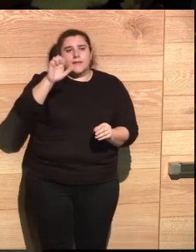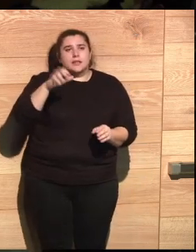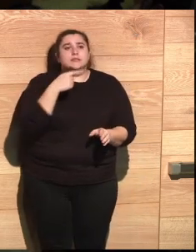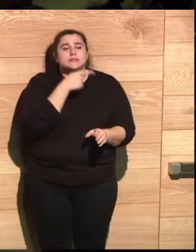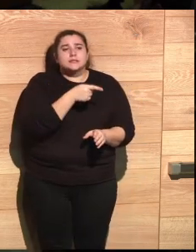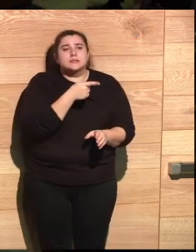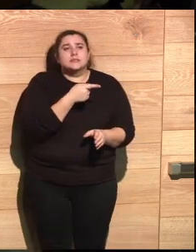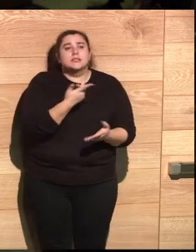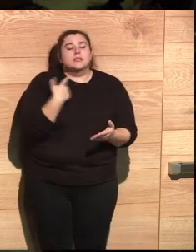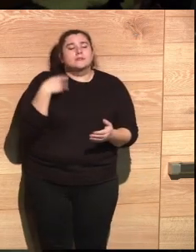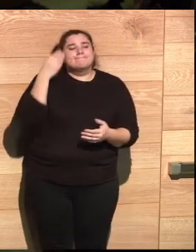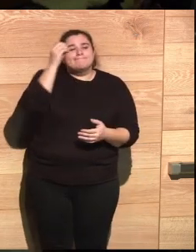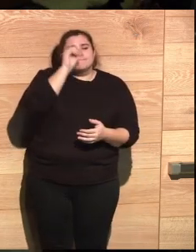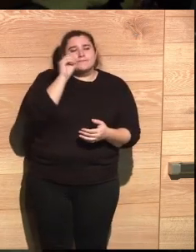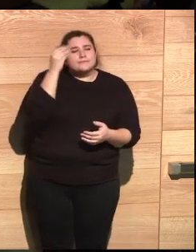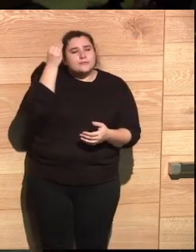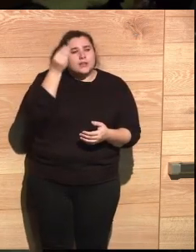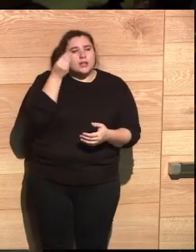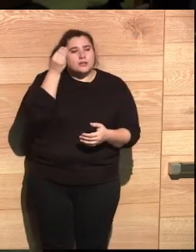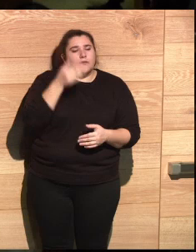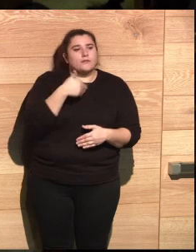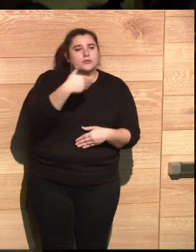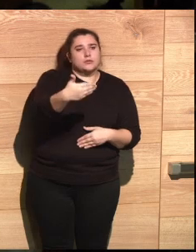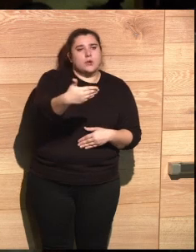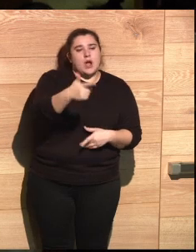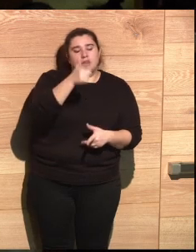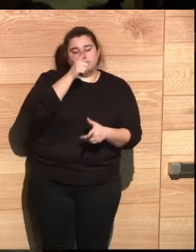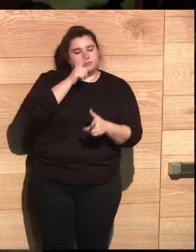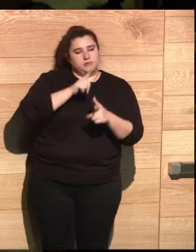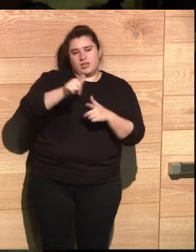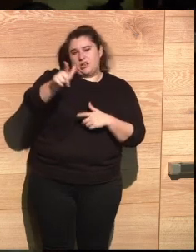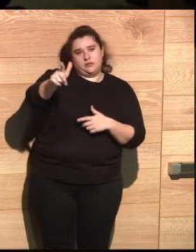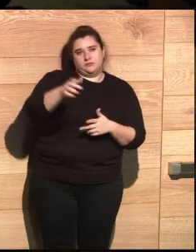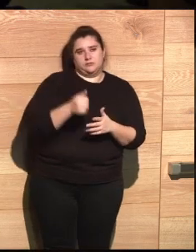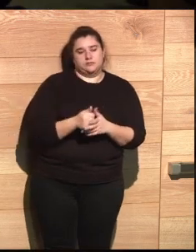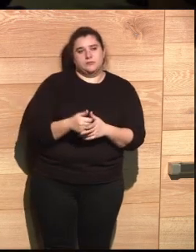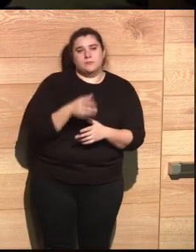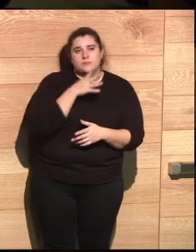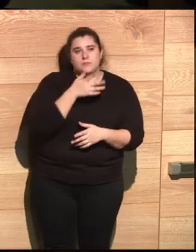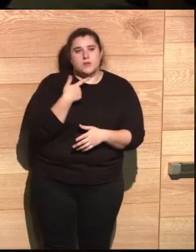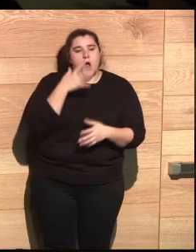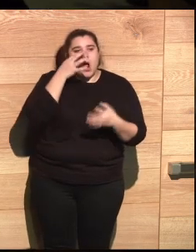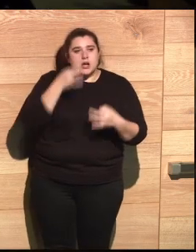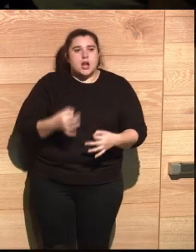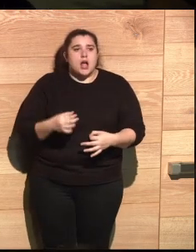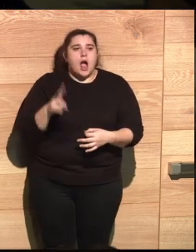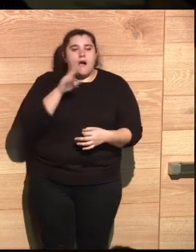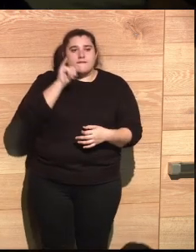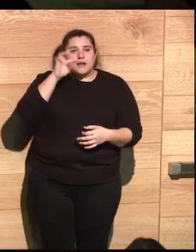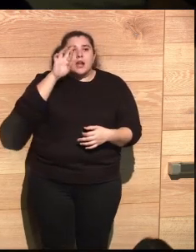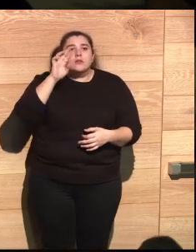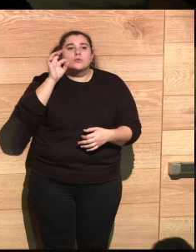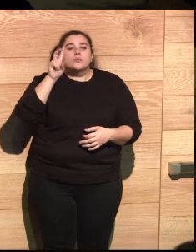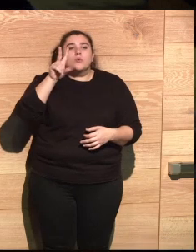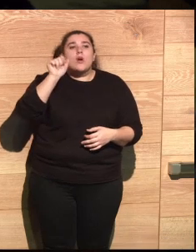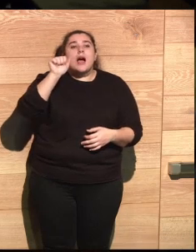Y claro, yo creo que el futuro es bastante lejano en lo que viene siendo la realidad virtual. No porque falte